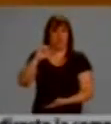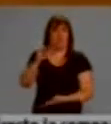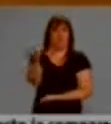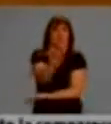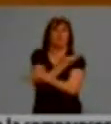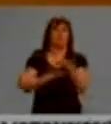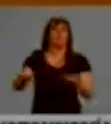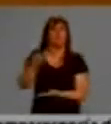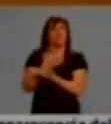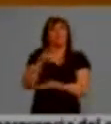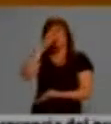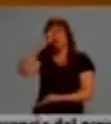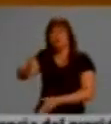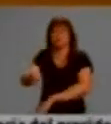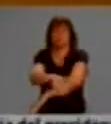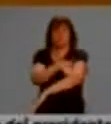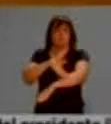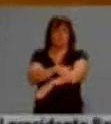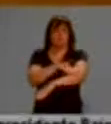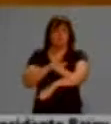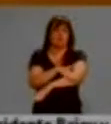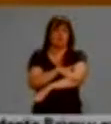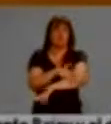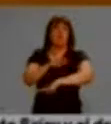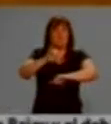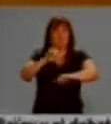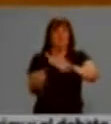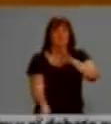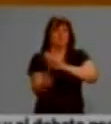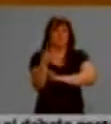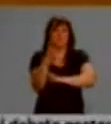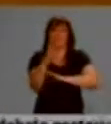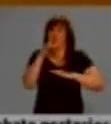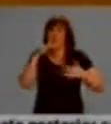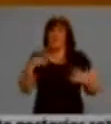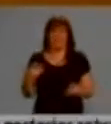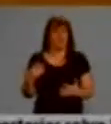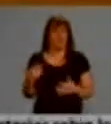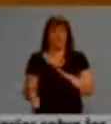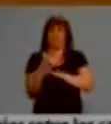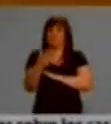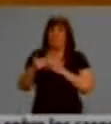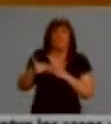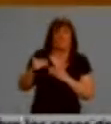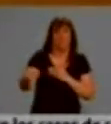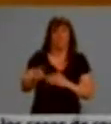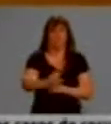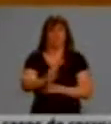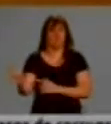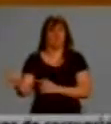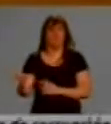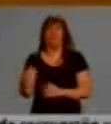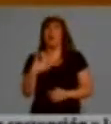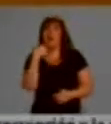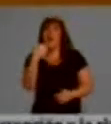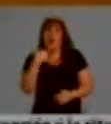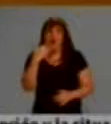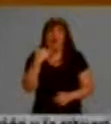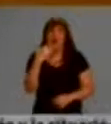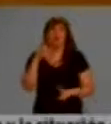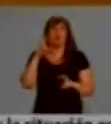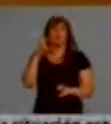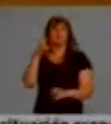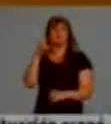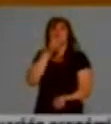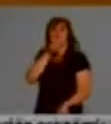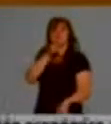respeto del Gobierno. Ni se ha producido, ni se está produciendo, ni se producirá ningún tipo de indicación,